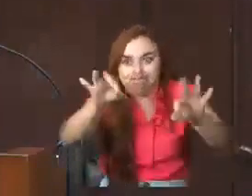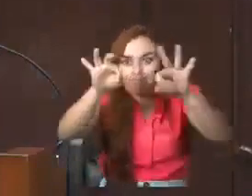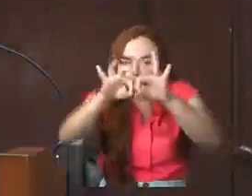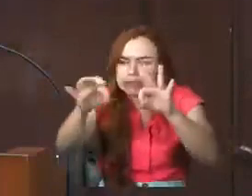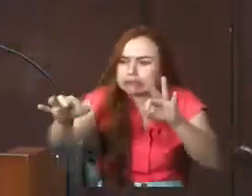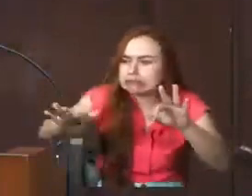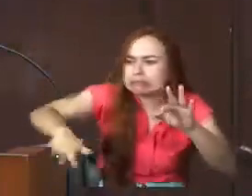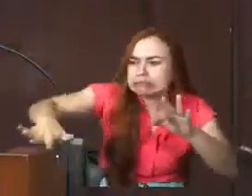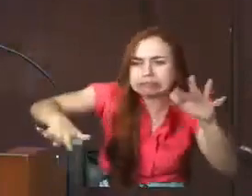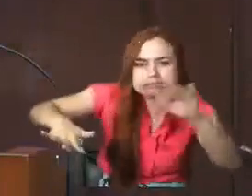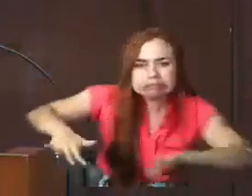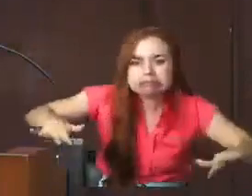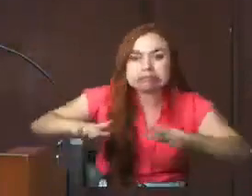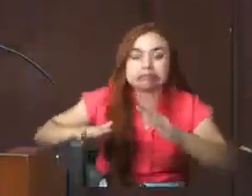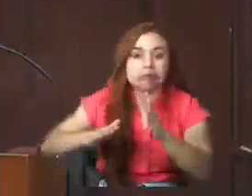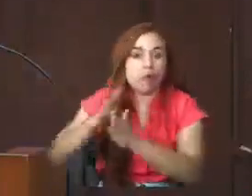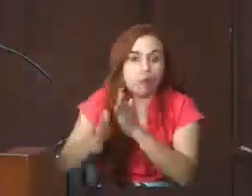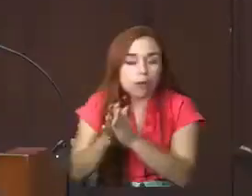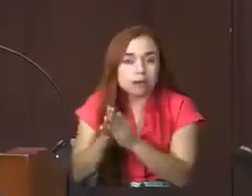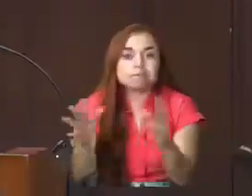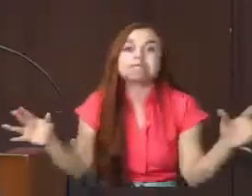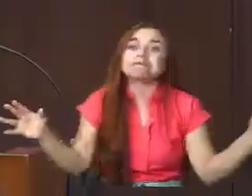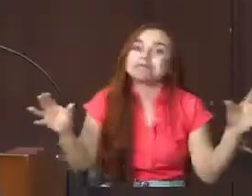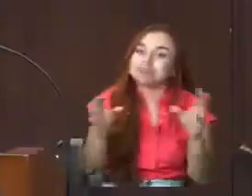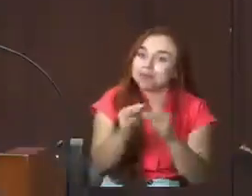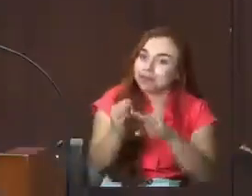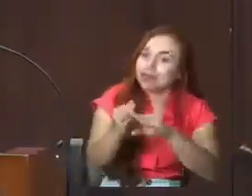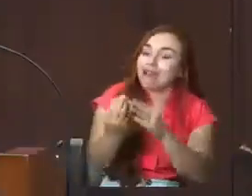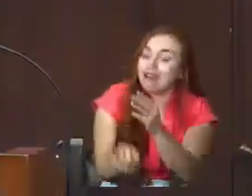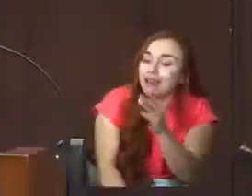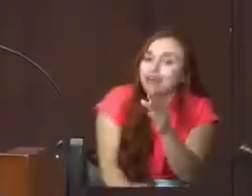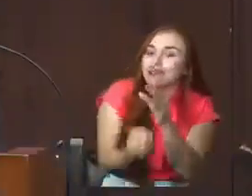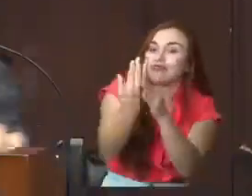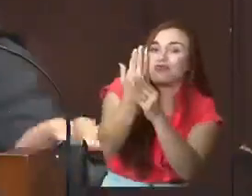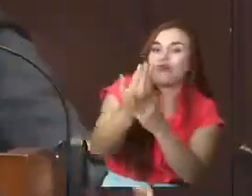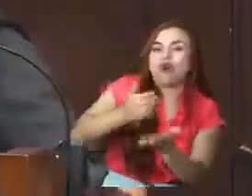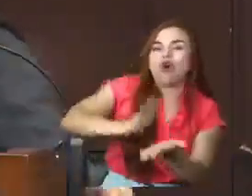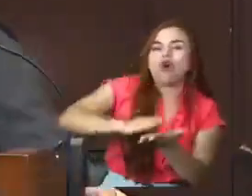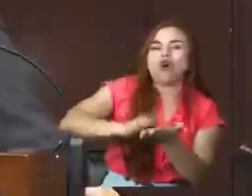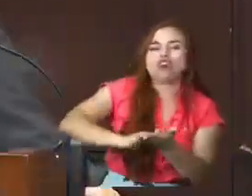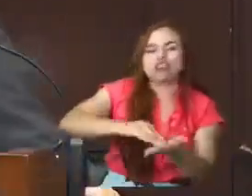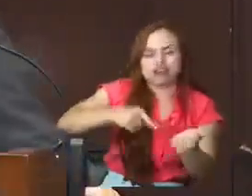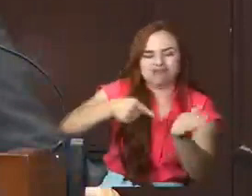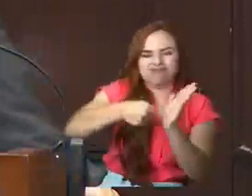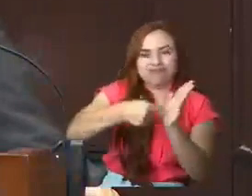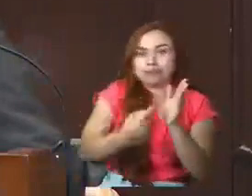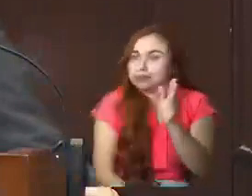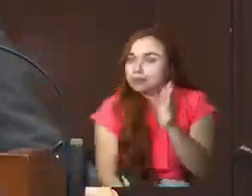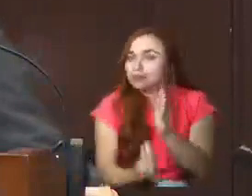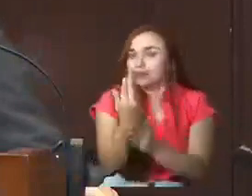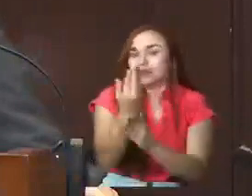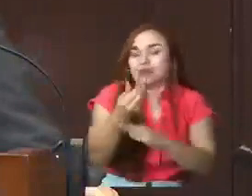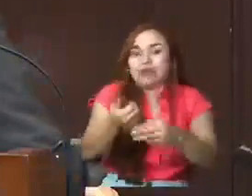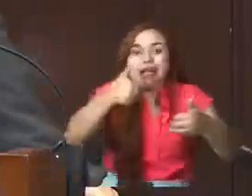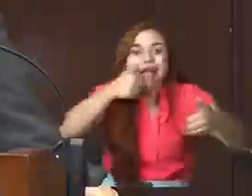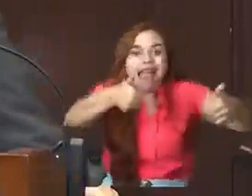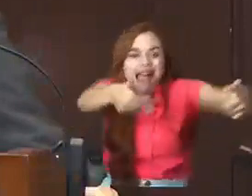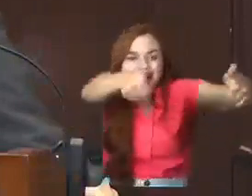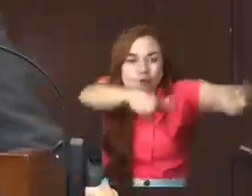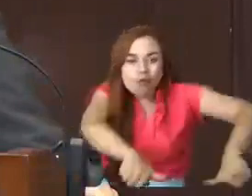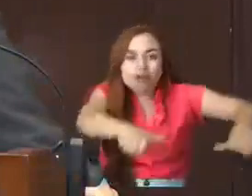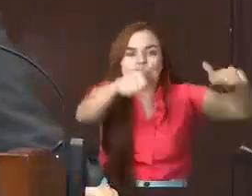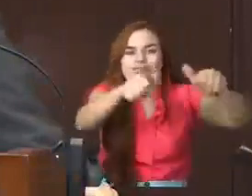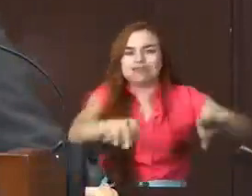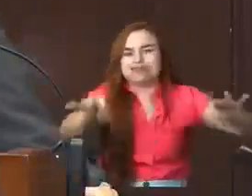con los tiempos y necesidades del país, no el que tenemos. Ese nos pone